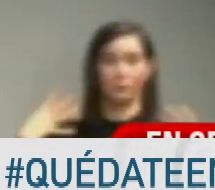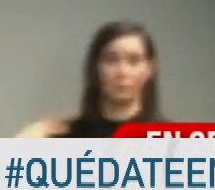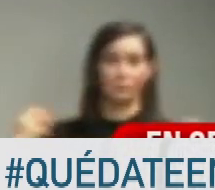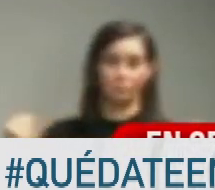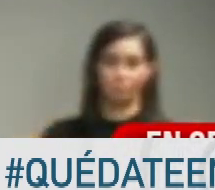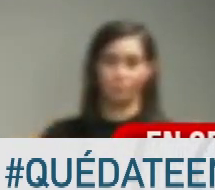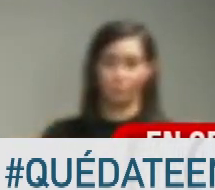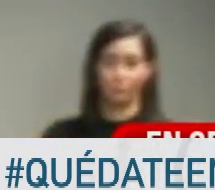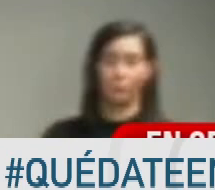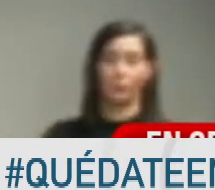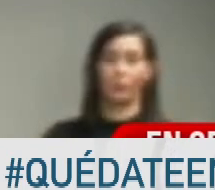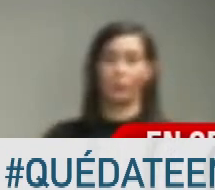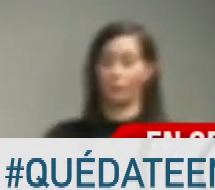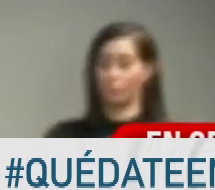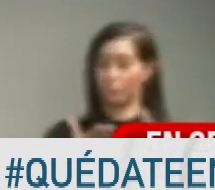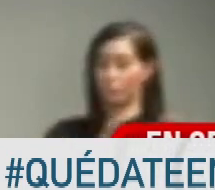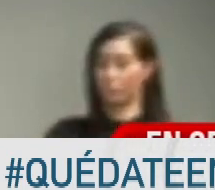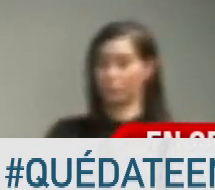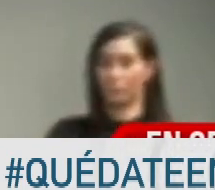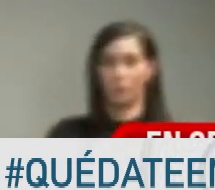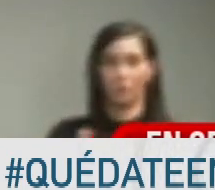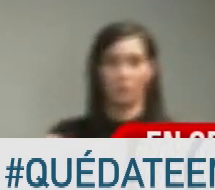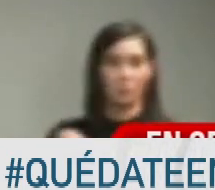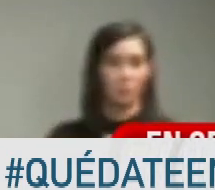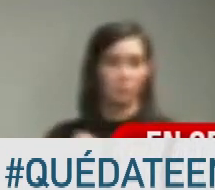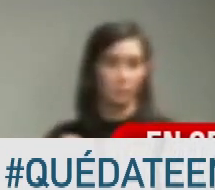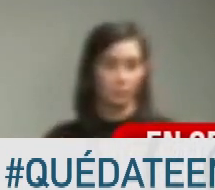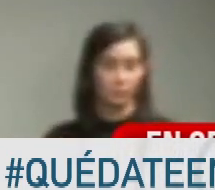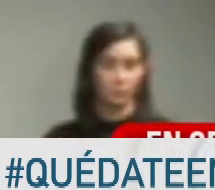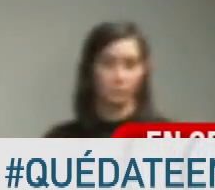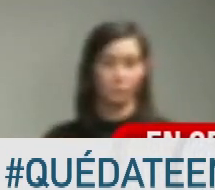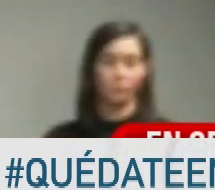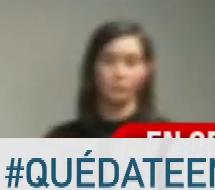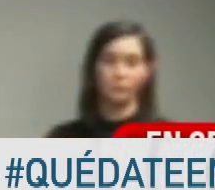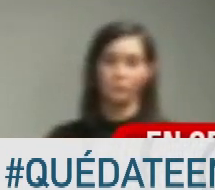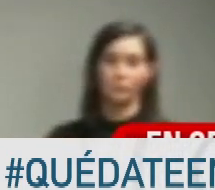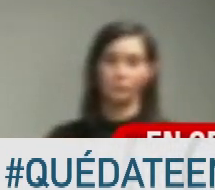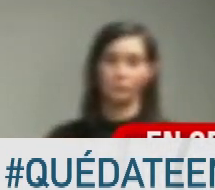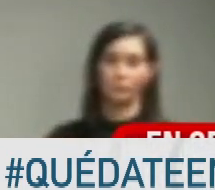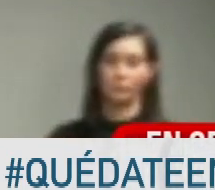recuperados, 0 caso de fallecimiento.